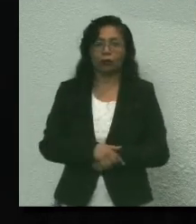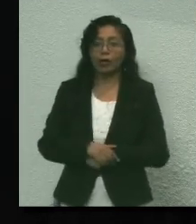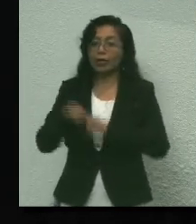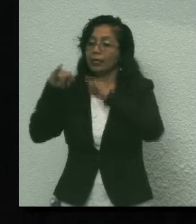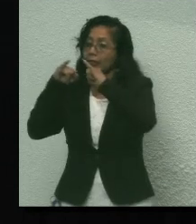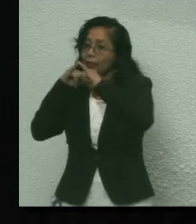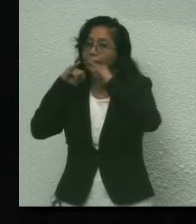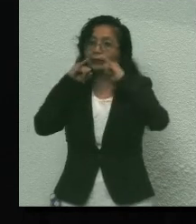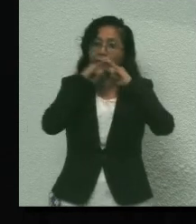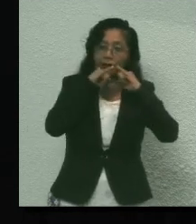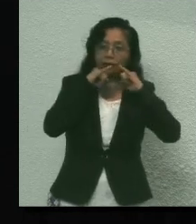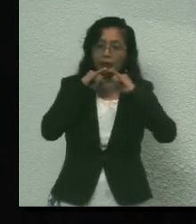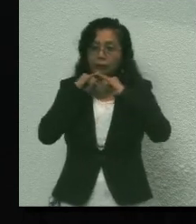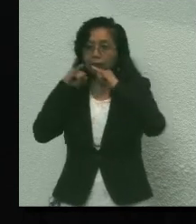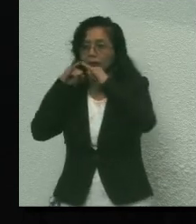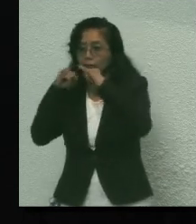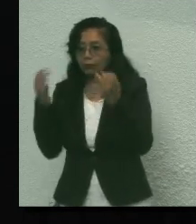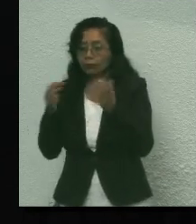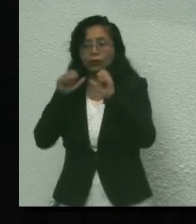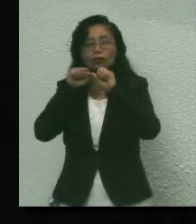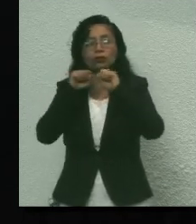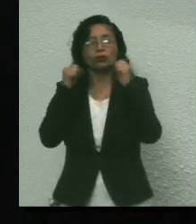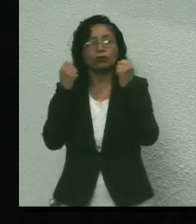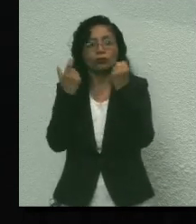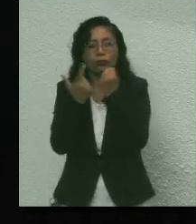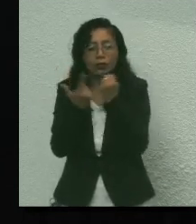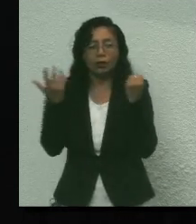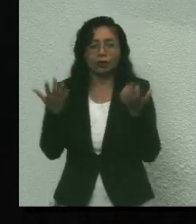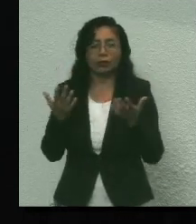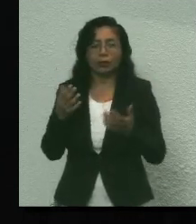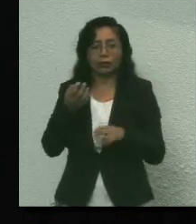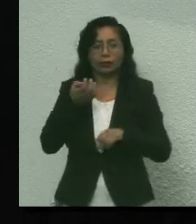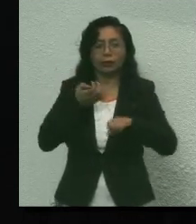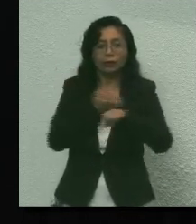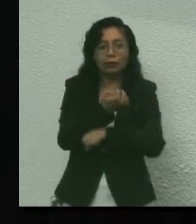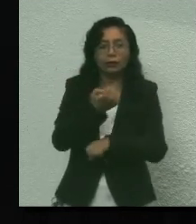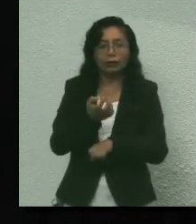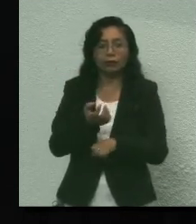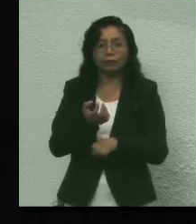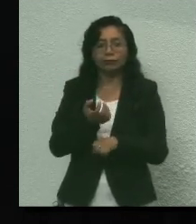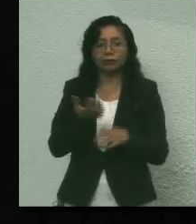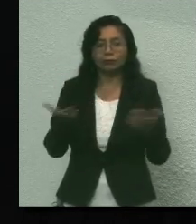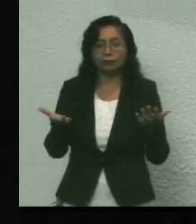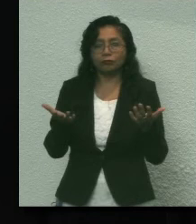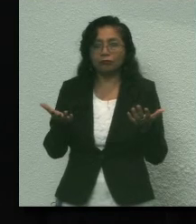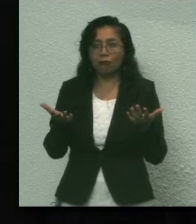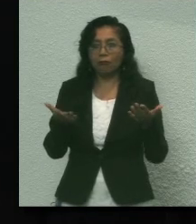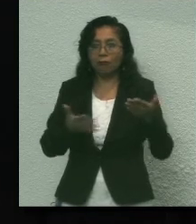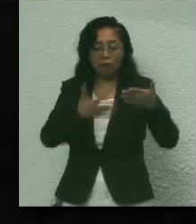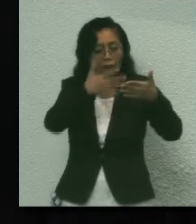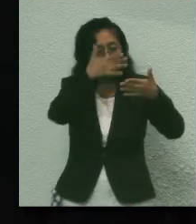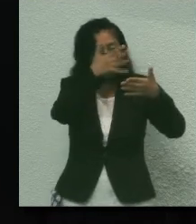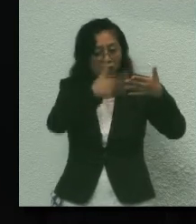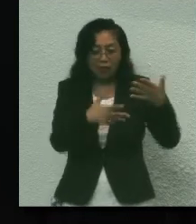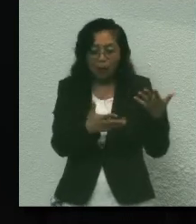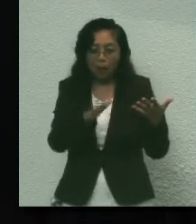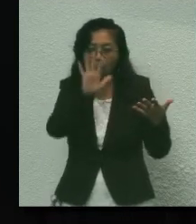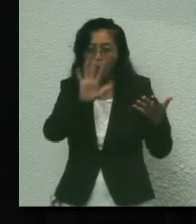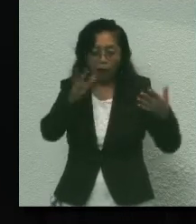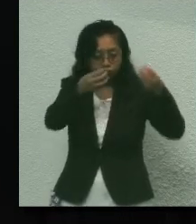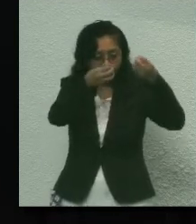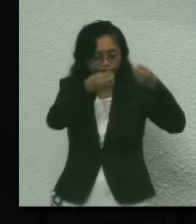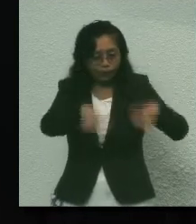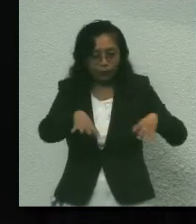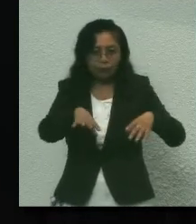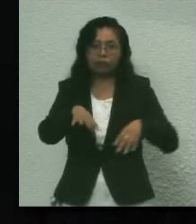Las instituciones de asistencia social del Estado han pasado al inventario de lo perdido. El